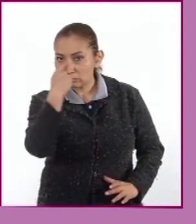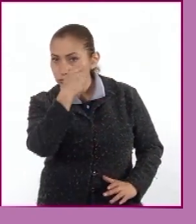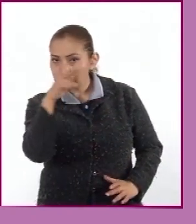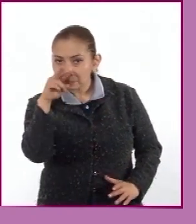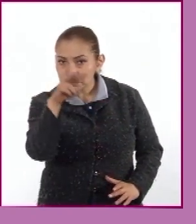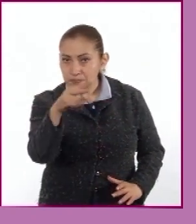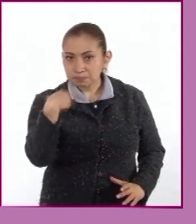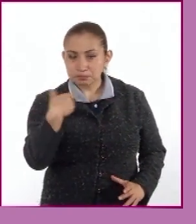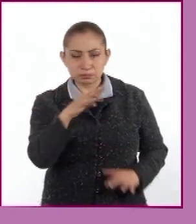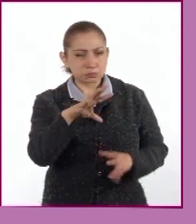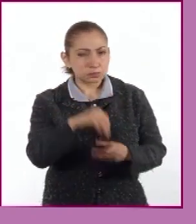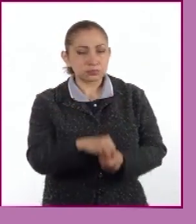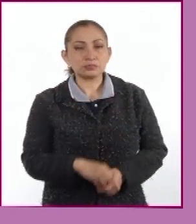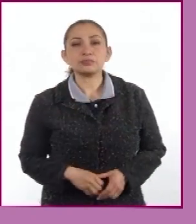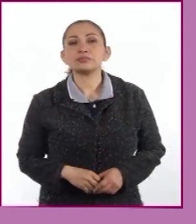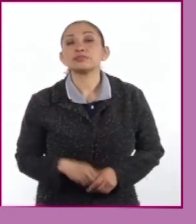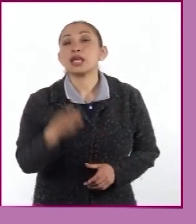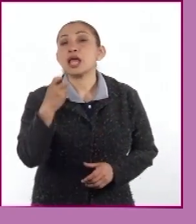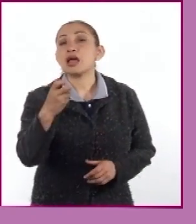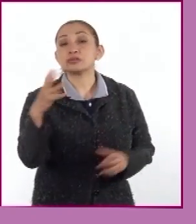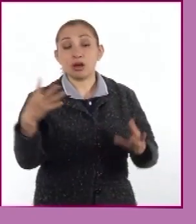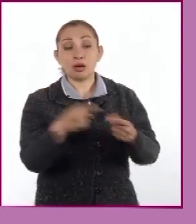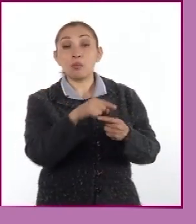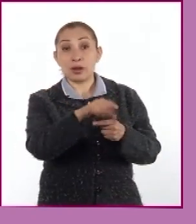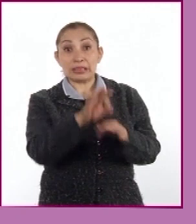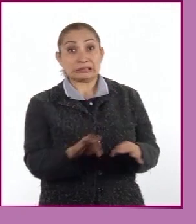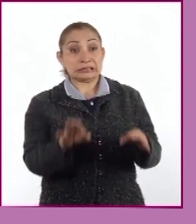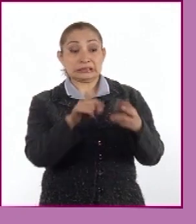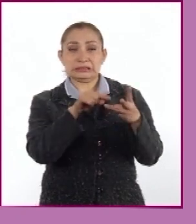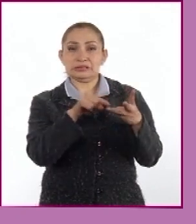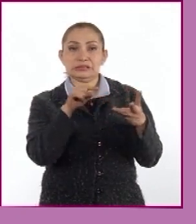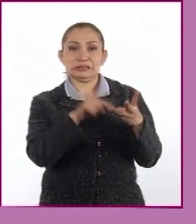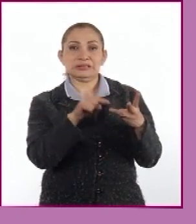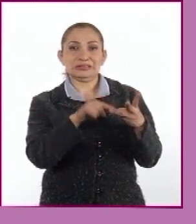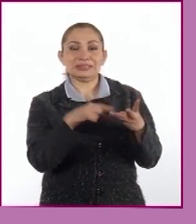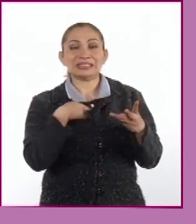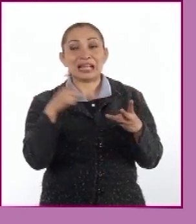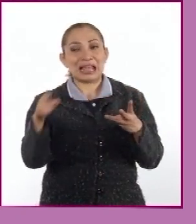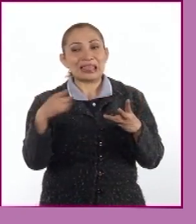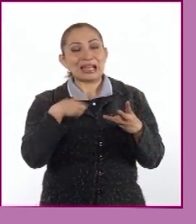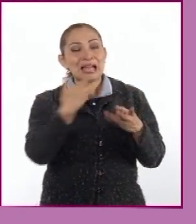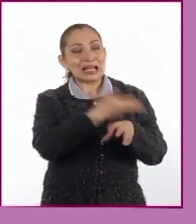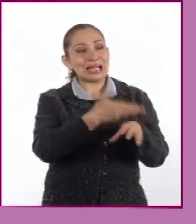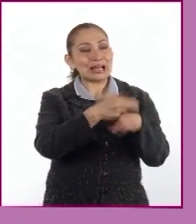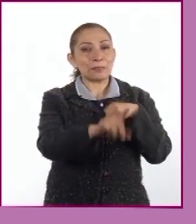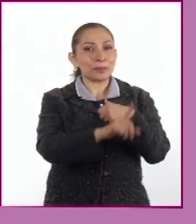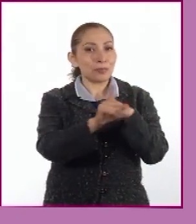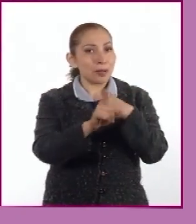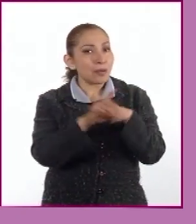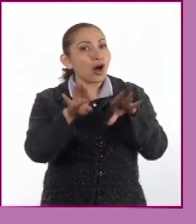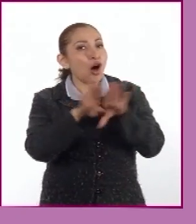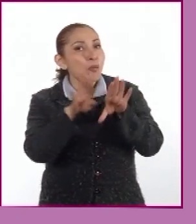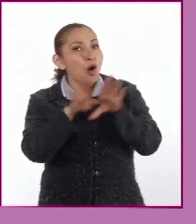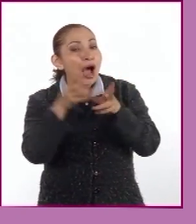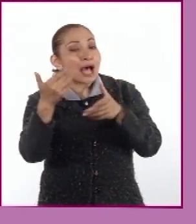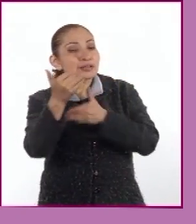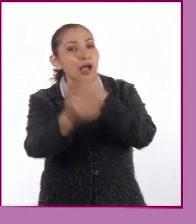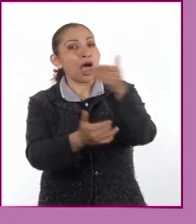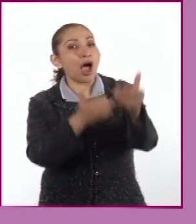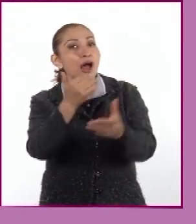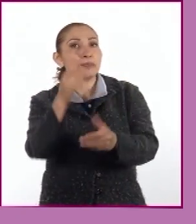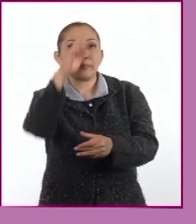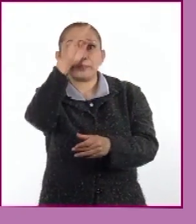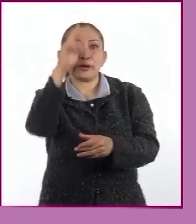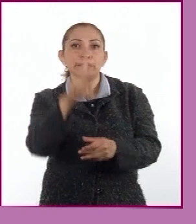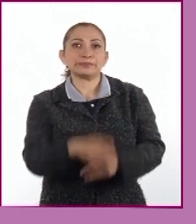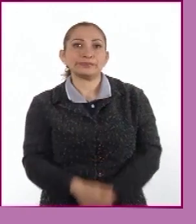el lenguaje corporal. Este elemento puede jugar un papel fundamental tanto en la resolución de un problema como en la generación o complicación